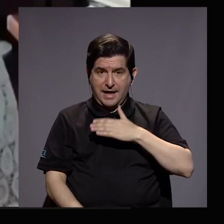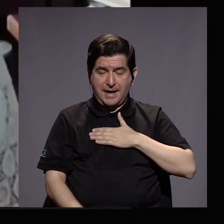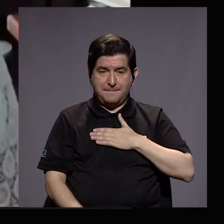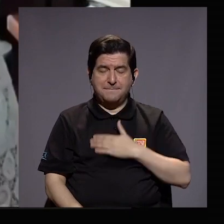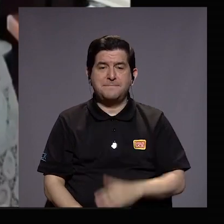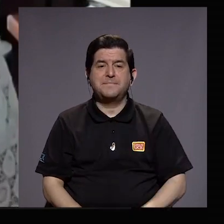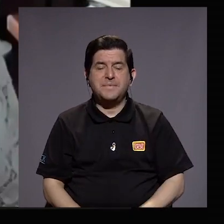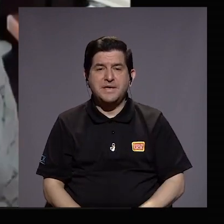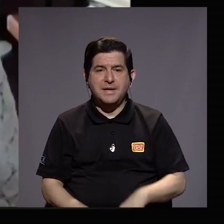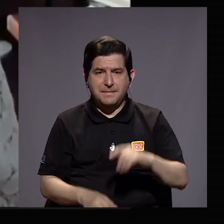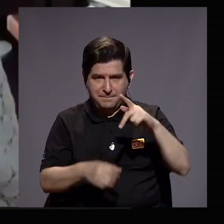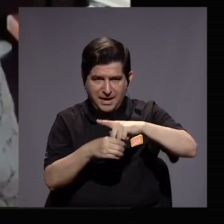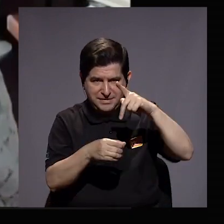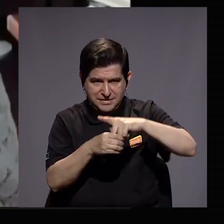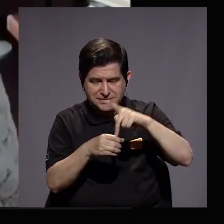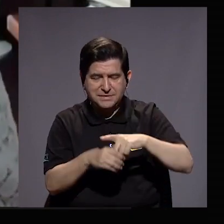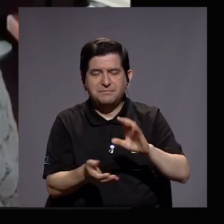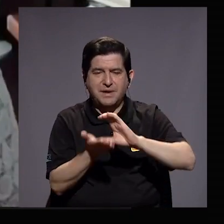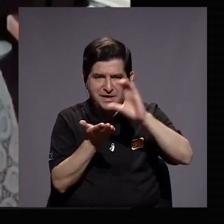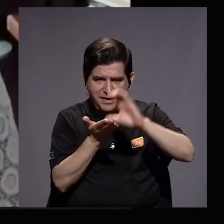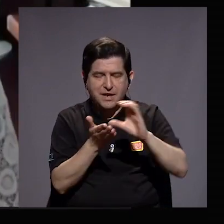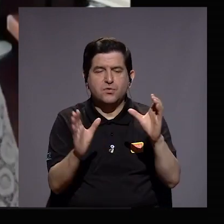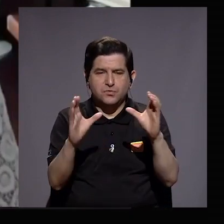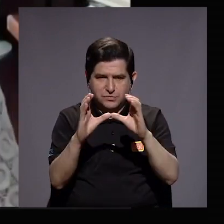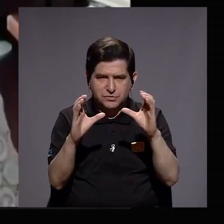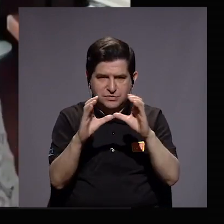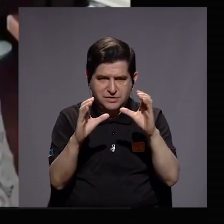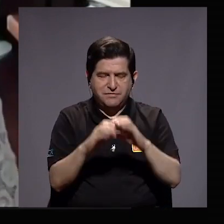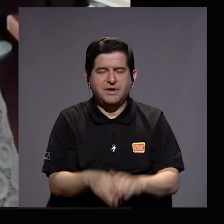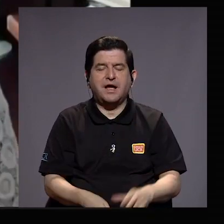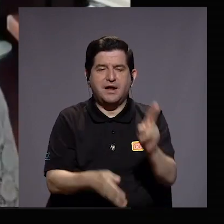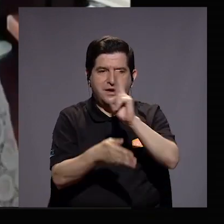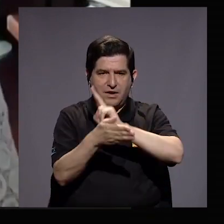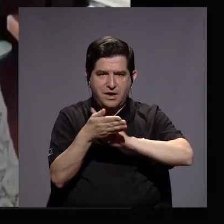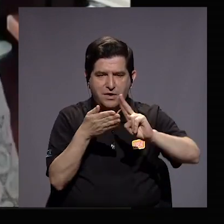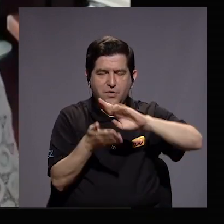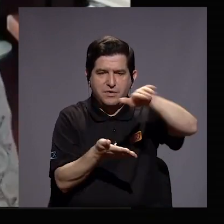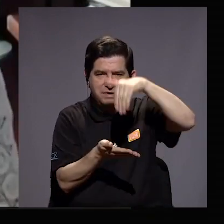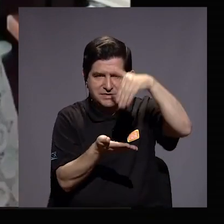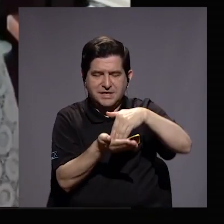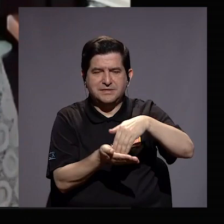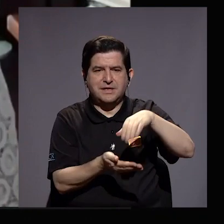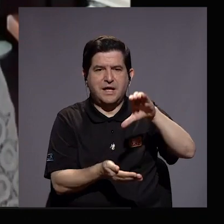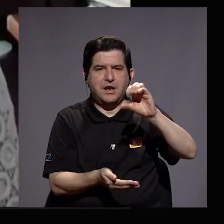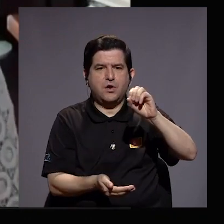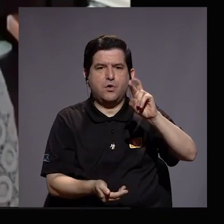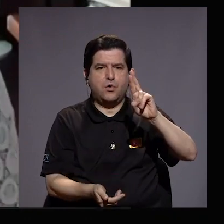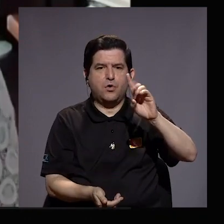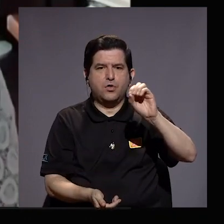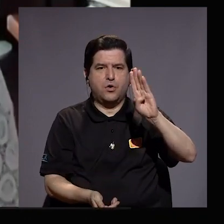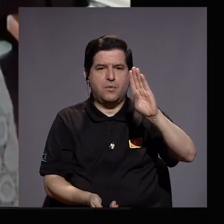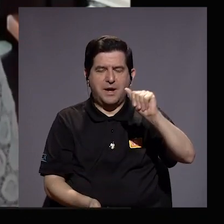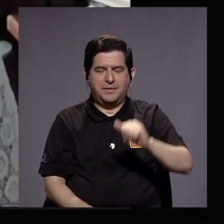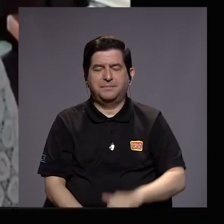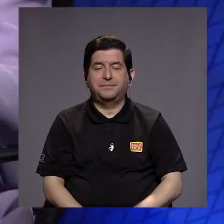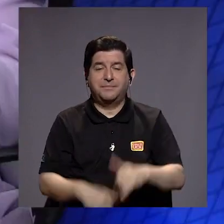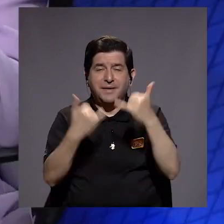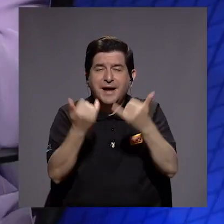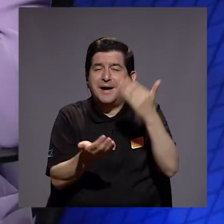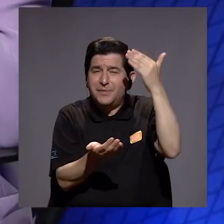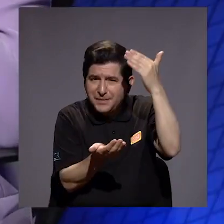fue quien certificó mi asistencia a los cursos allá en la Universidad Central de Córdoba. Doña